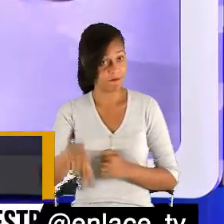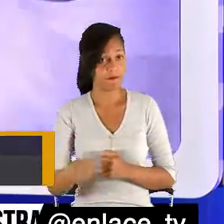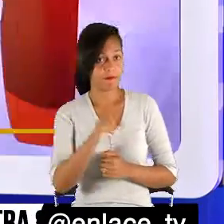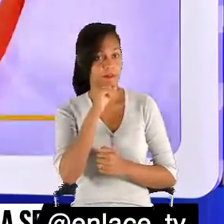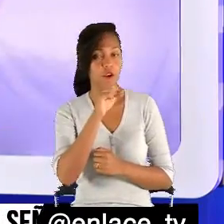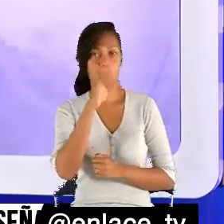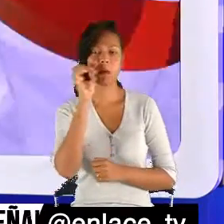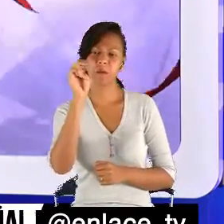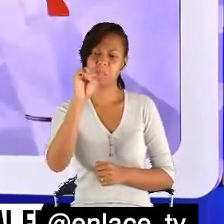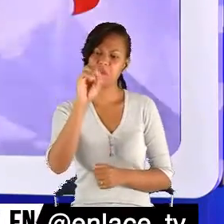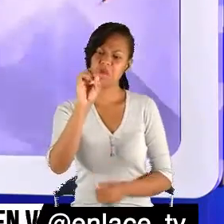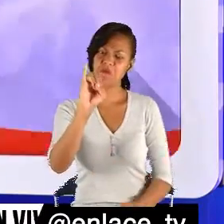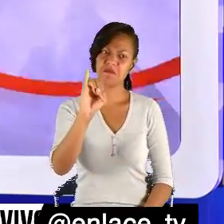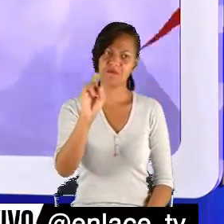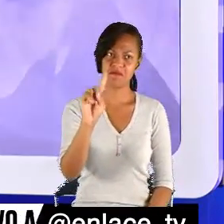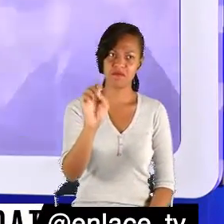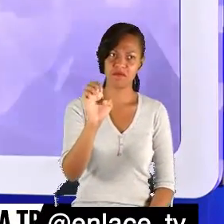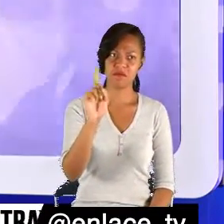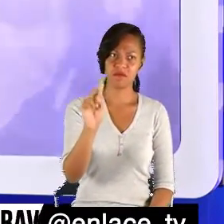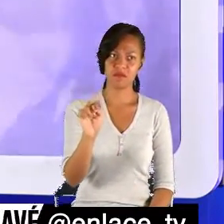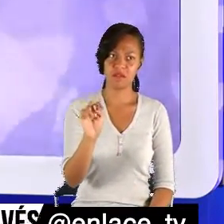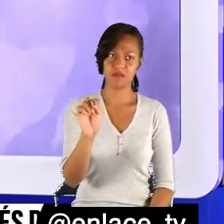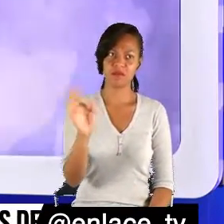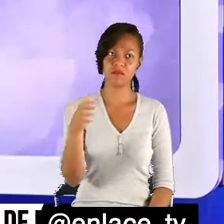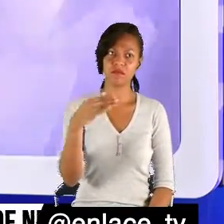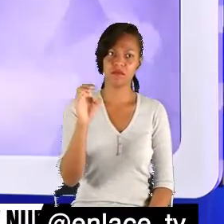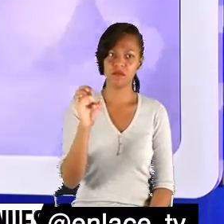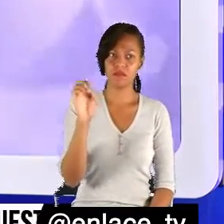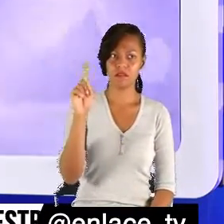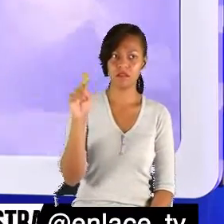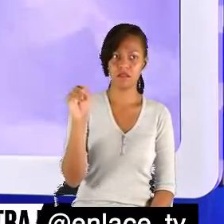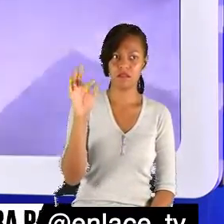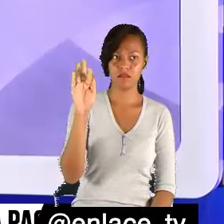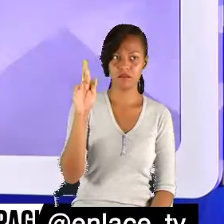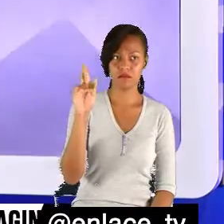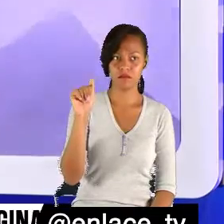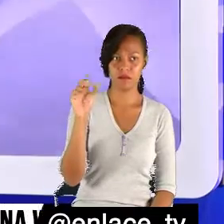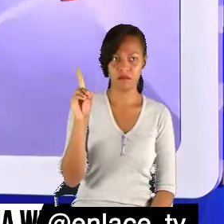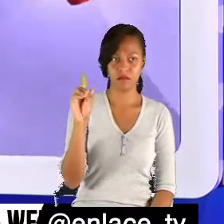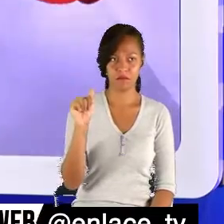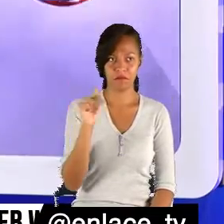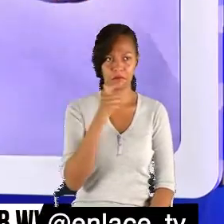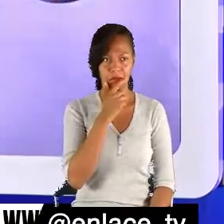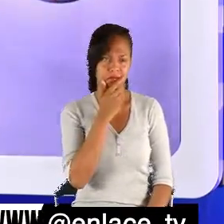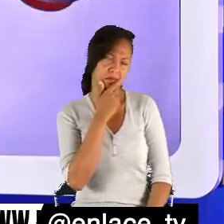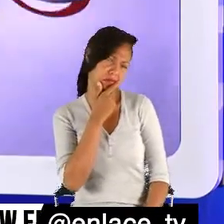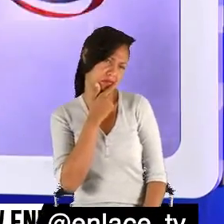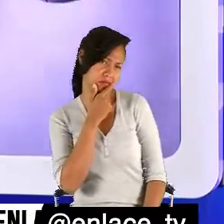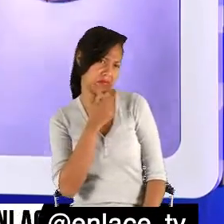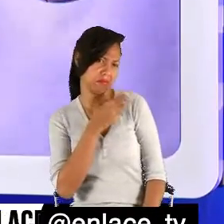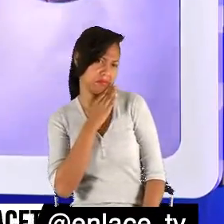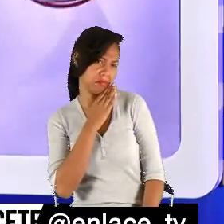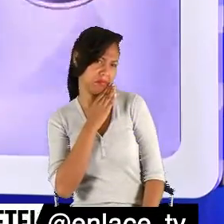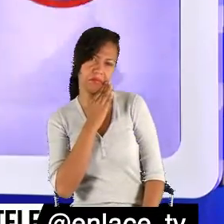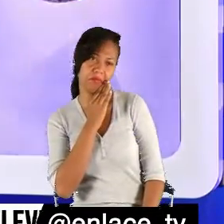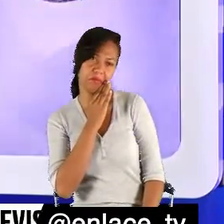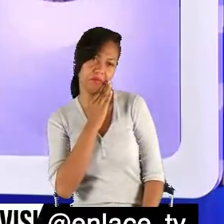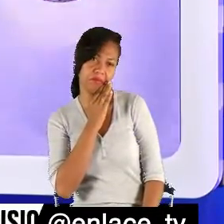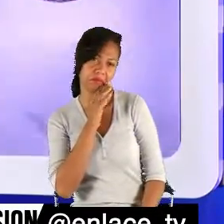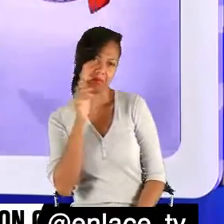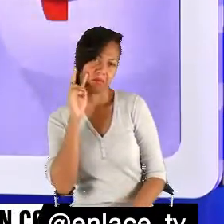muchos no lo conocerán pero si hablamos del camión estrada mucho si ese nombre es muy común en las canchas de barrancabermeja él trabaja